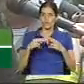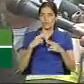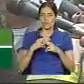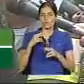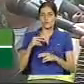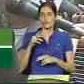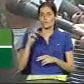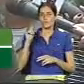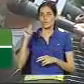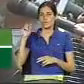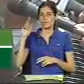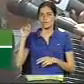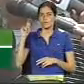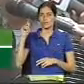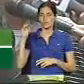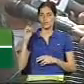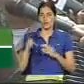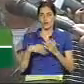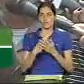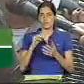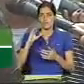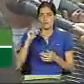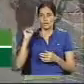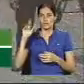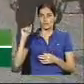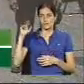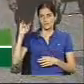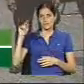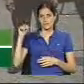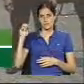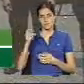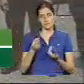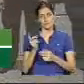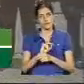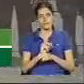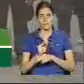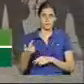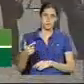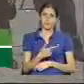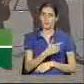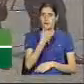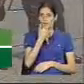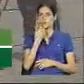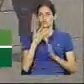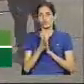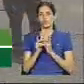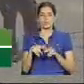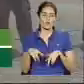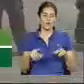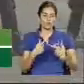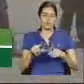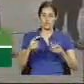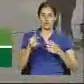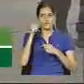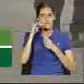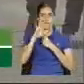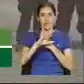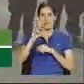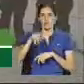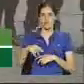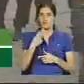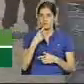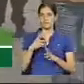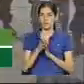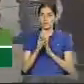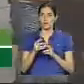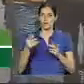Clarines, con la finalidad pues de agilizar el tránsito. Sin embargo, en la autopista y en los otros sectores de las troncales que estamos vigilando, tenemos